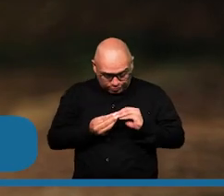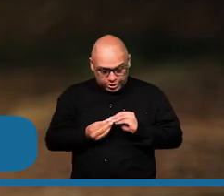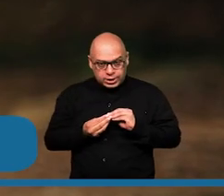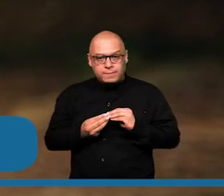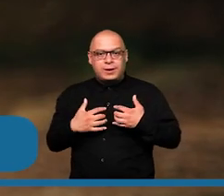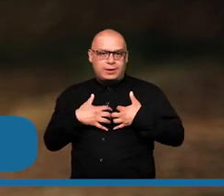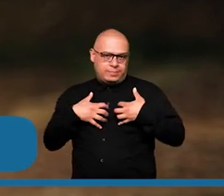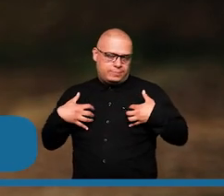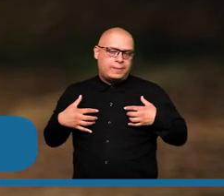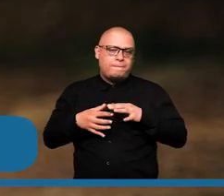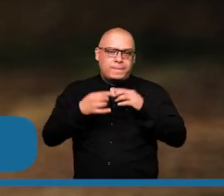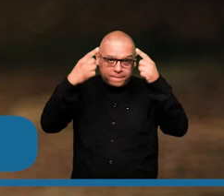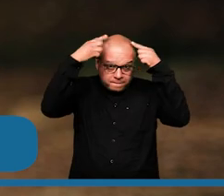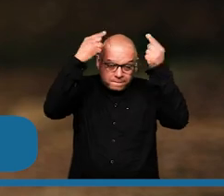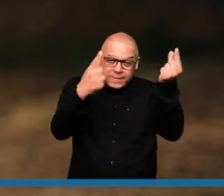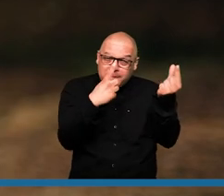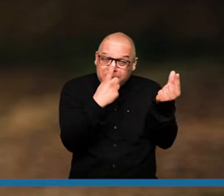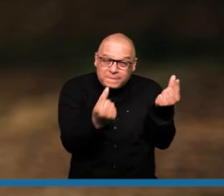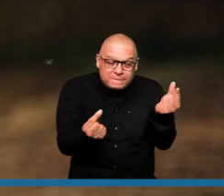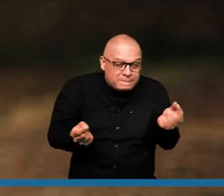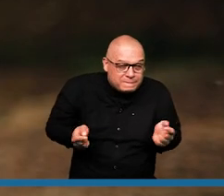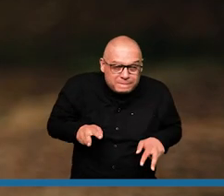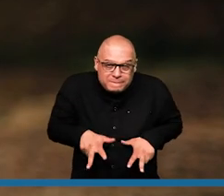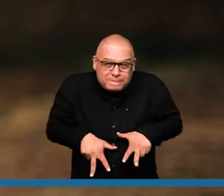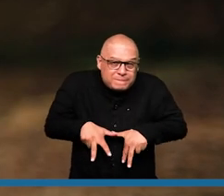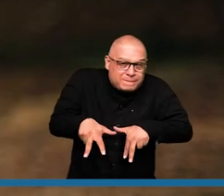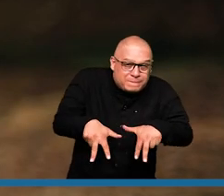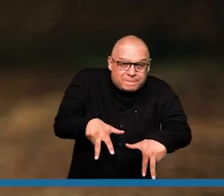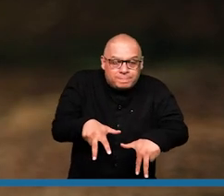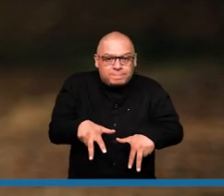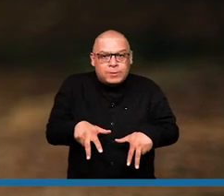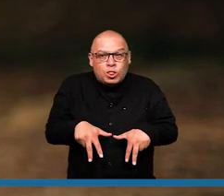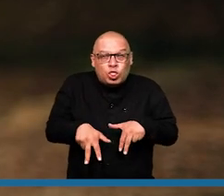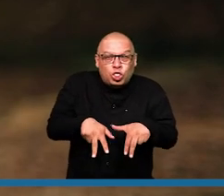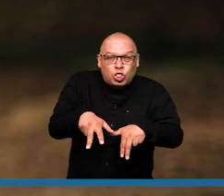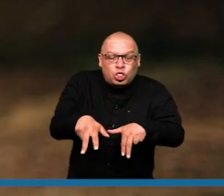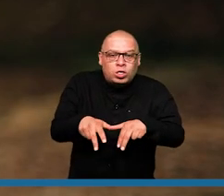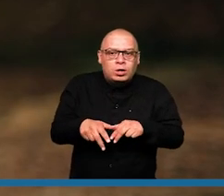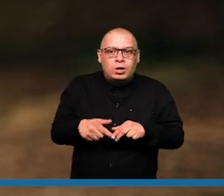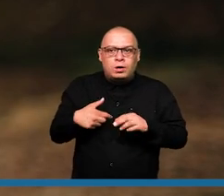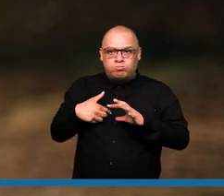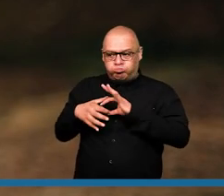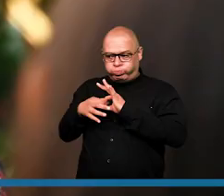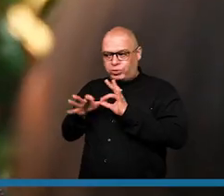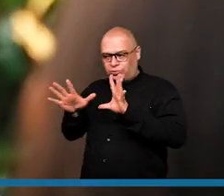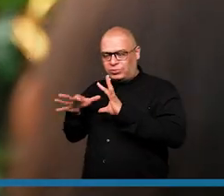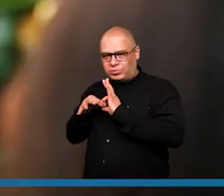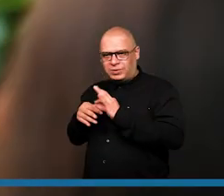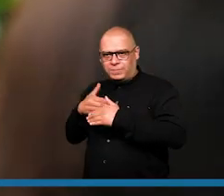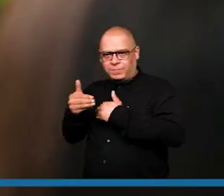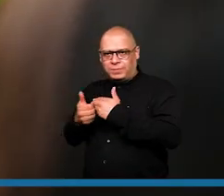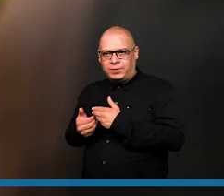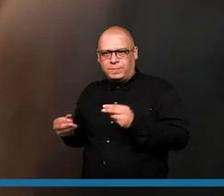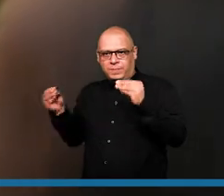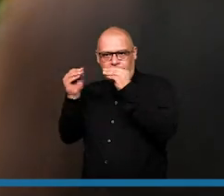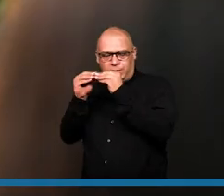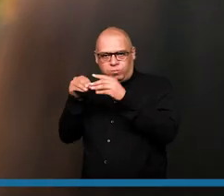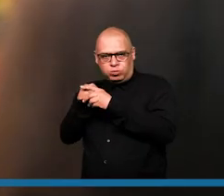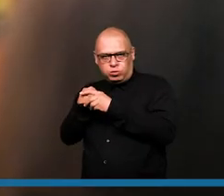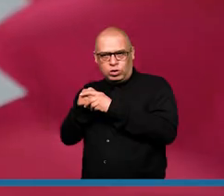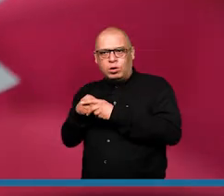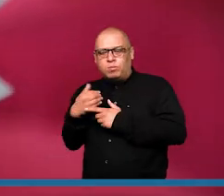y los animales, la zarigüeya. Entonces encuentro que con el origami yo puedo elaborar programas educativos a partir de